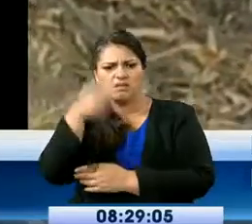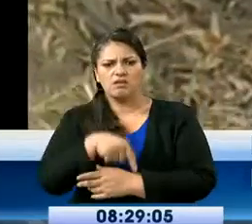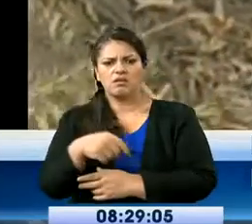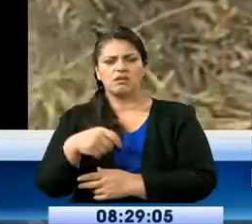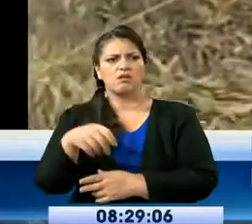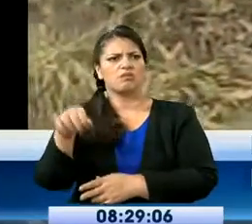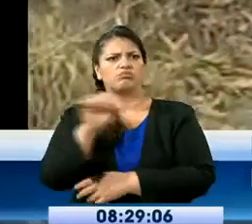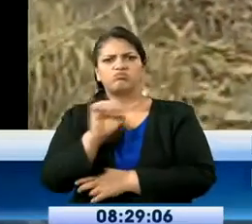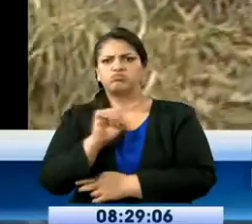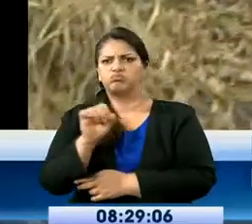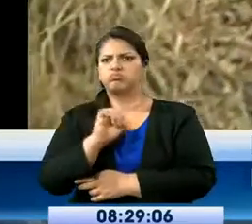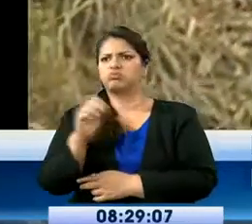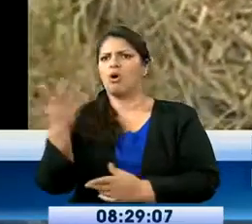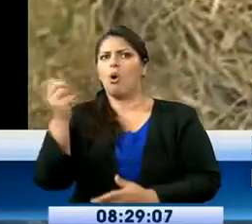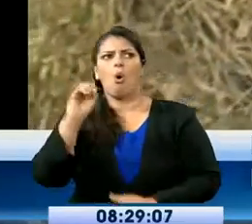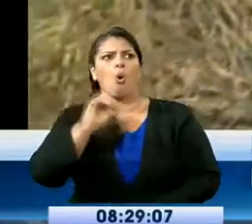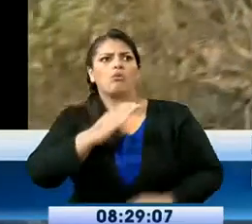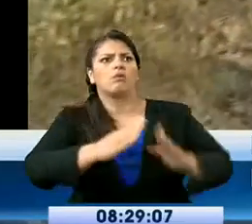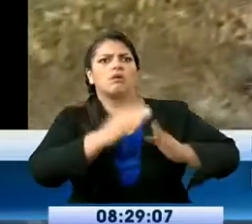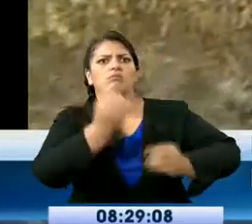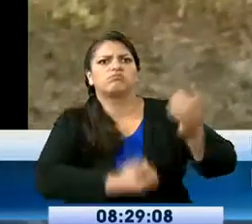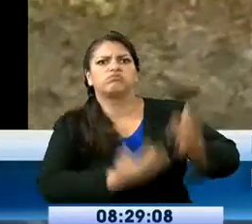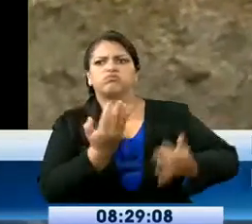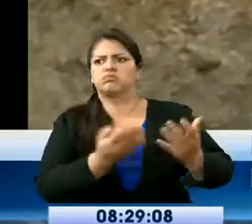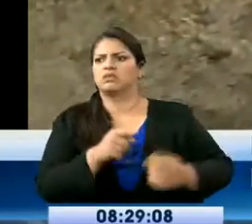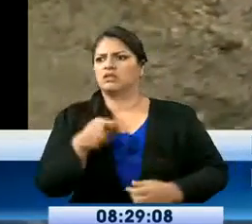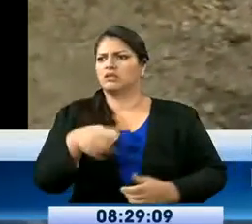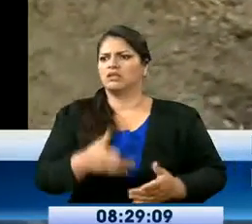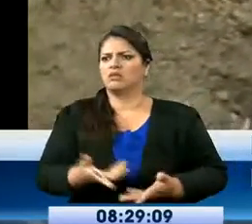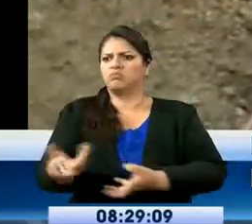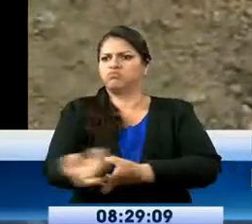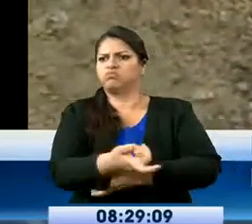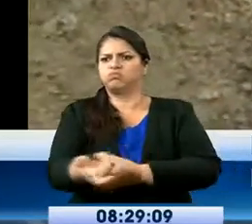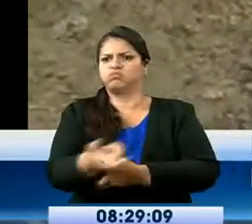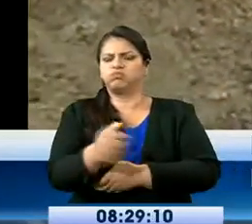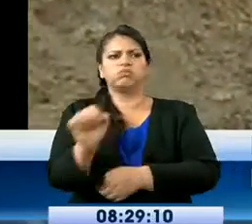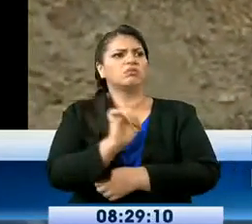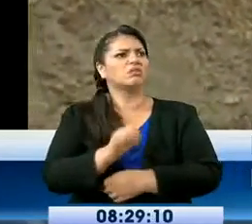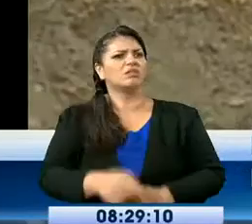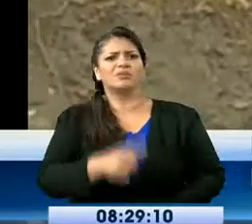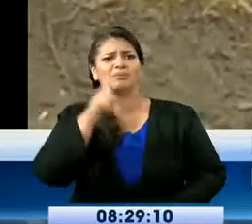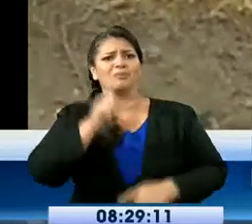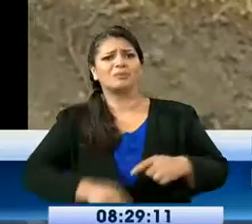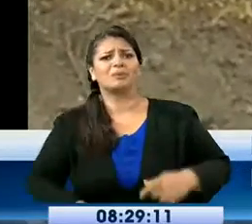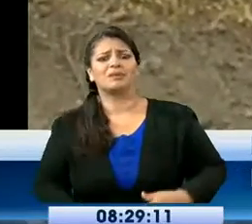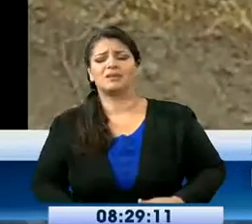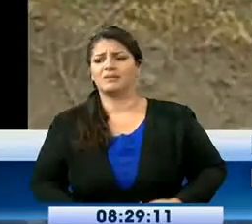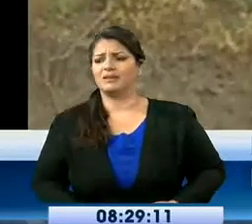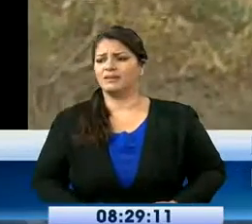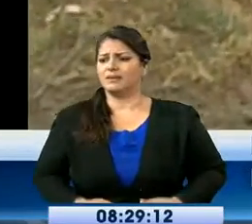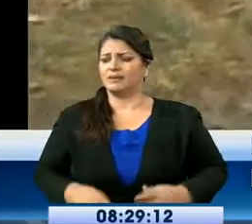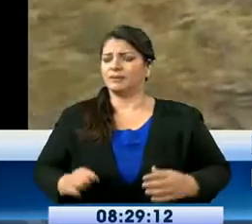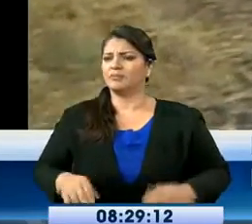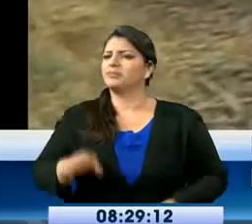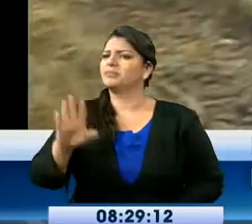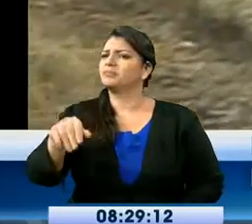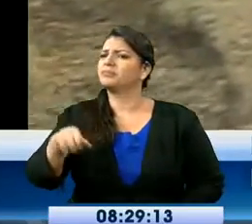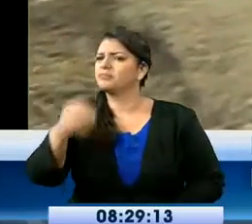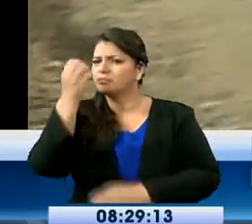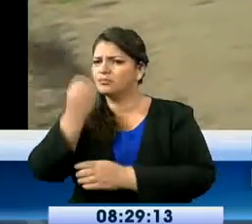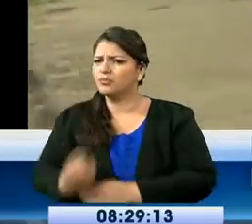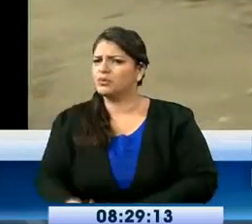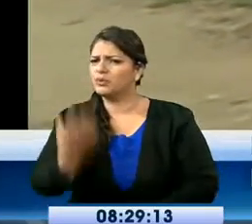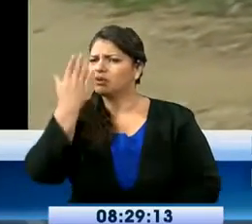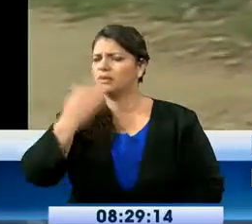carro de bomberos? En fin, señor, buenos días. Esta parte de aquí, ¿cómo es con cada invierno? Creo que aquí se las viene la fuerza con